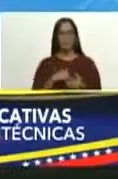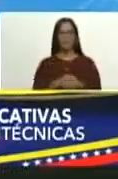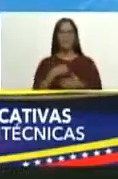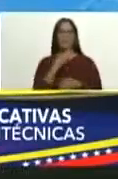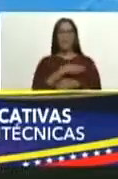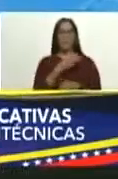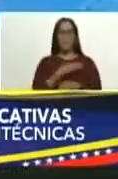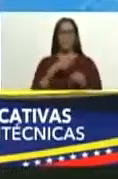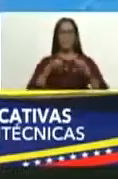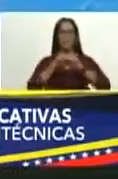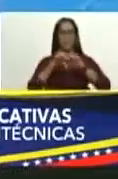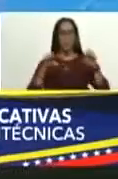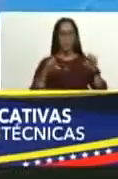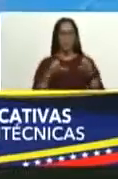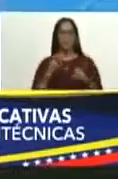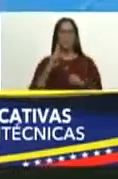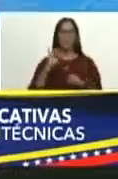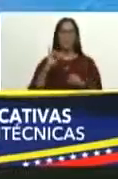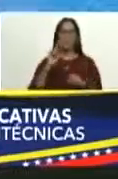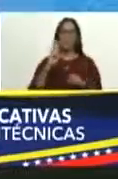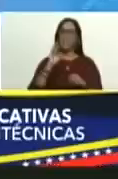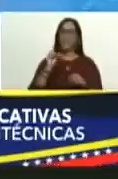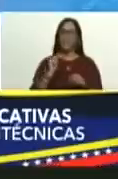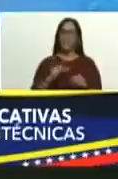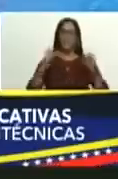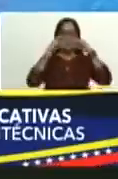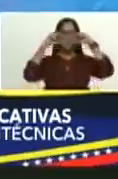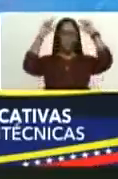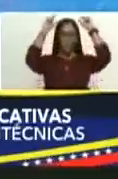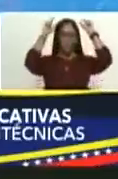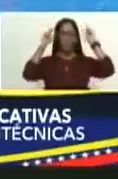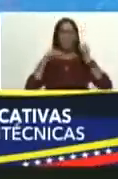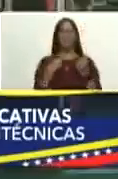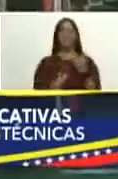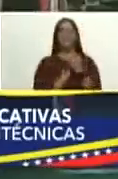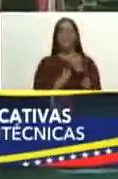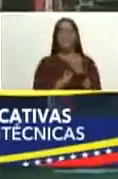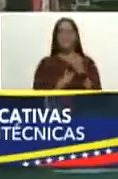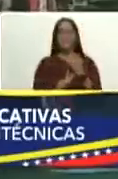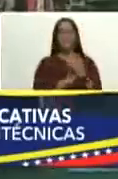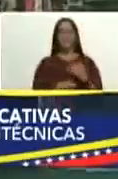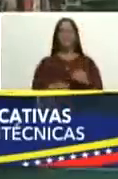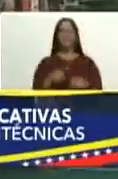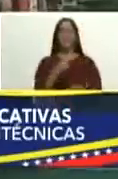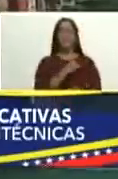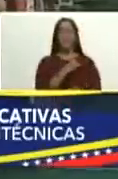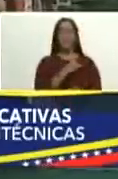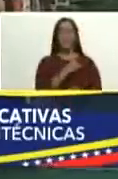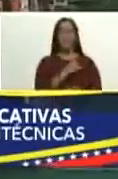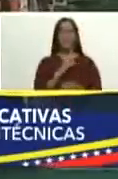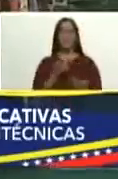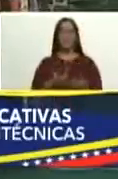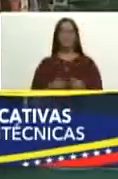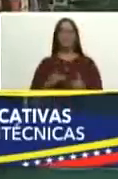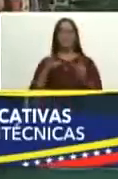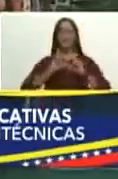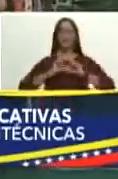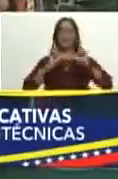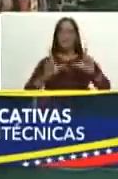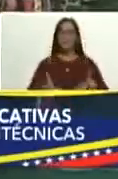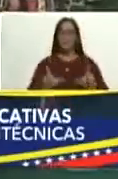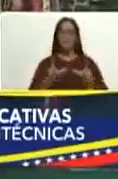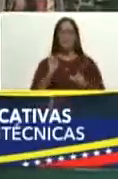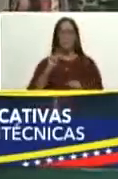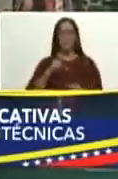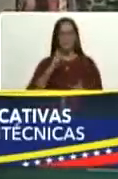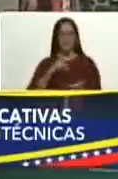misiones educativas, Rivas, Robinson, INSES, las universidades que están acreditando. Me acompaña